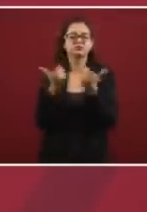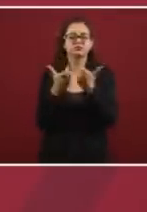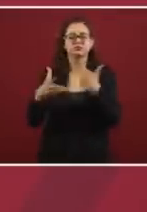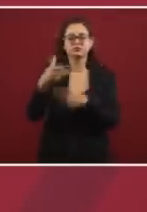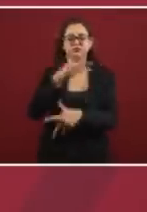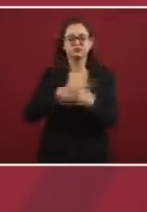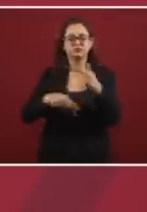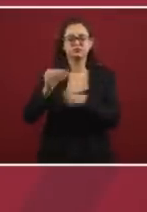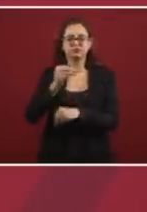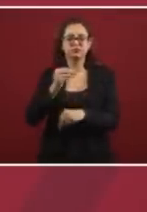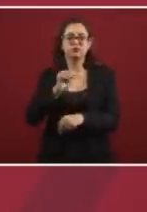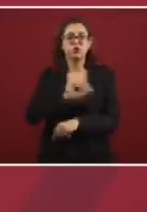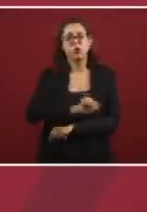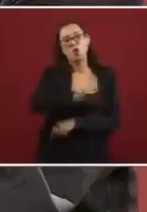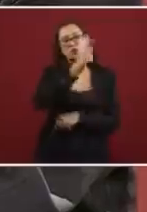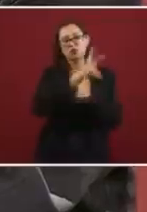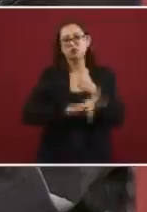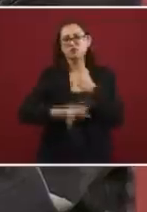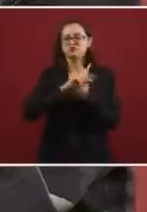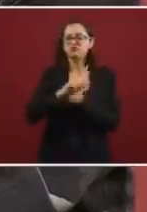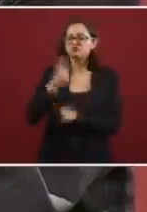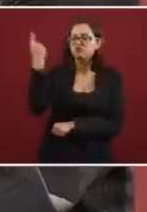desde el extranjero